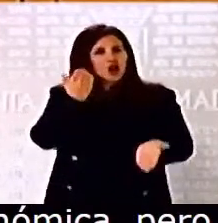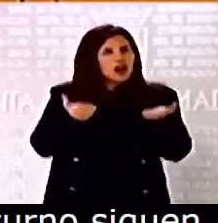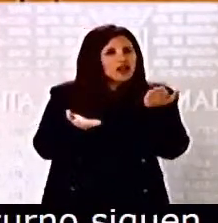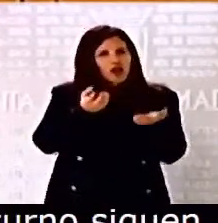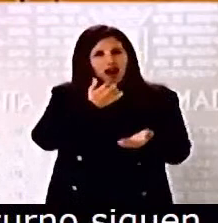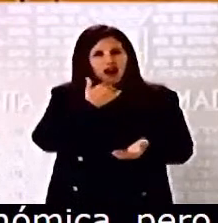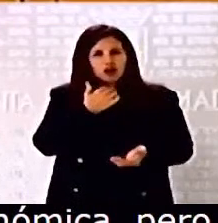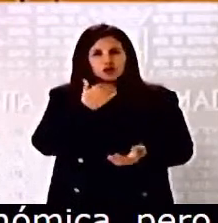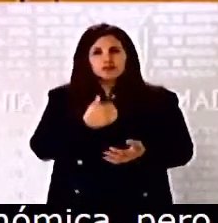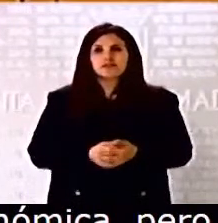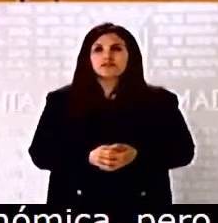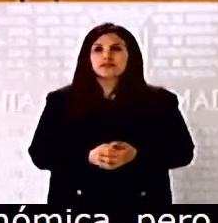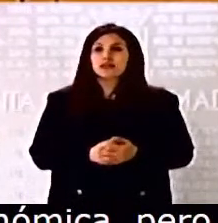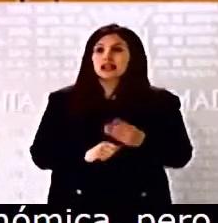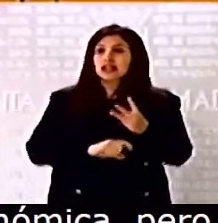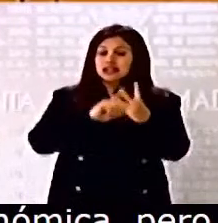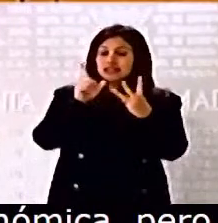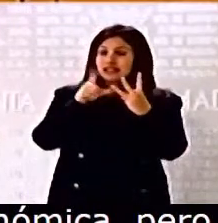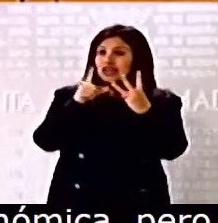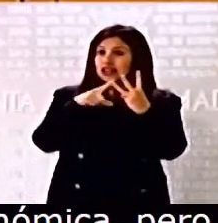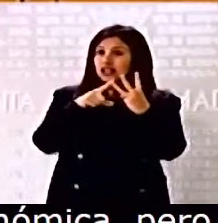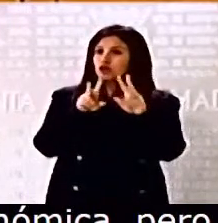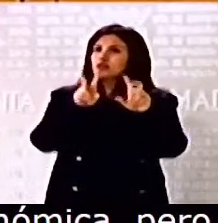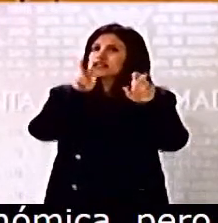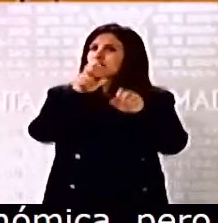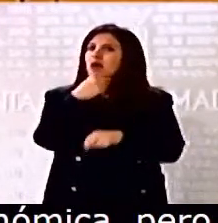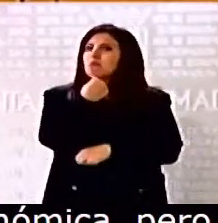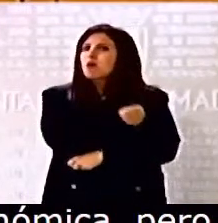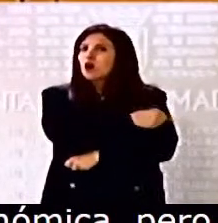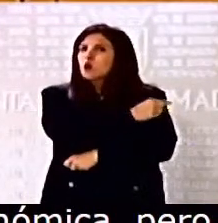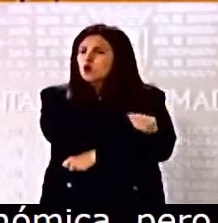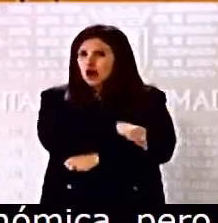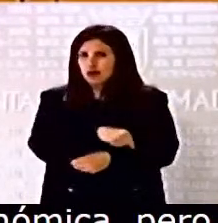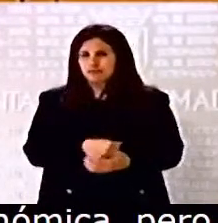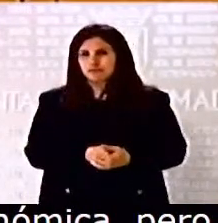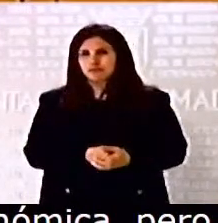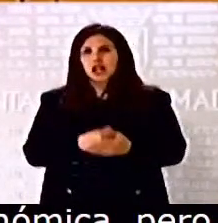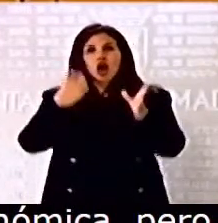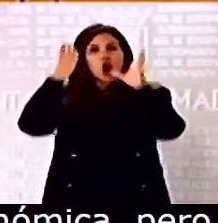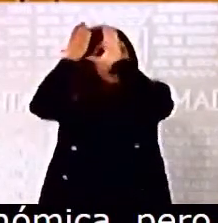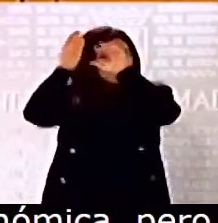una tercera cuestión sobre la vacunación. ¿El protocolo para